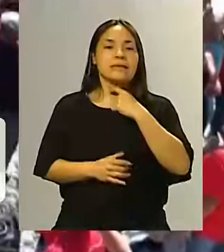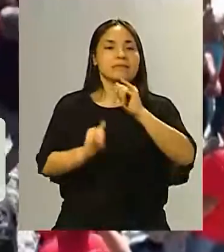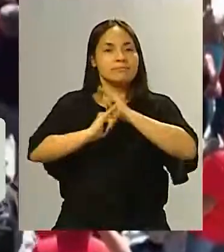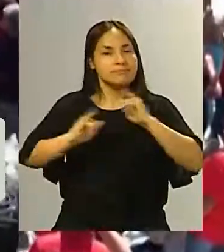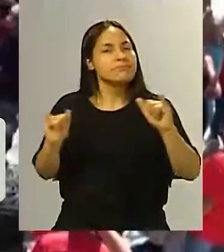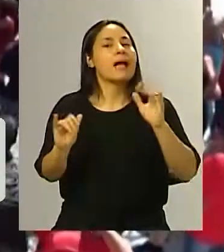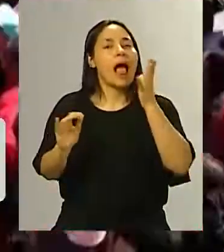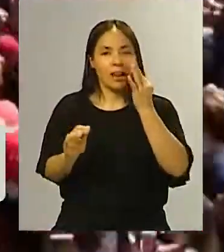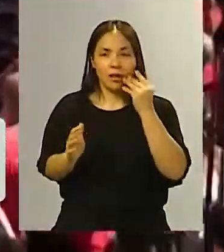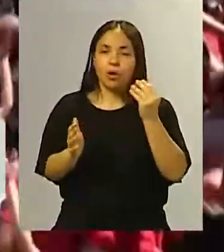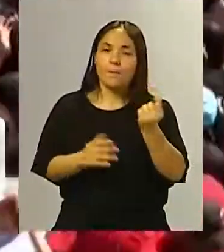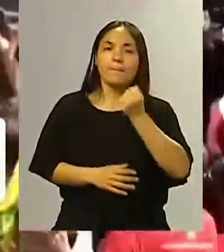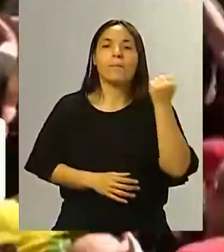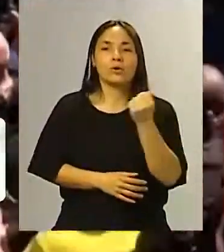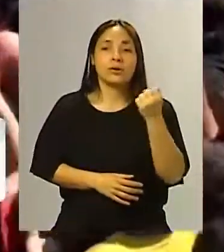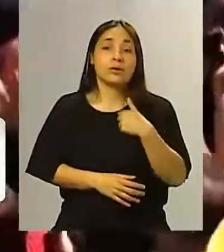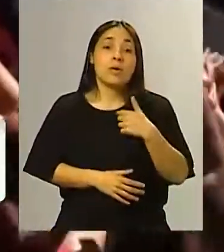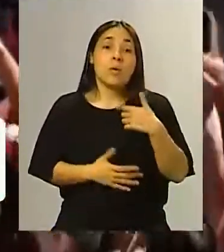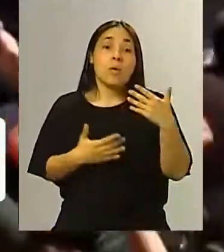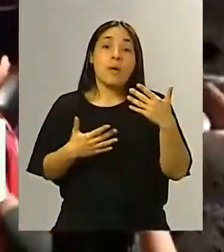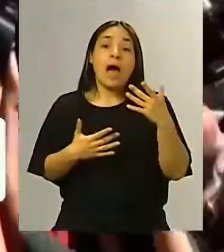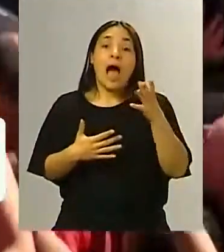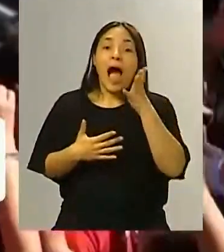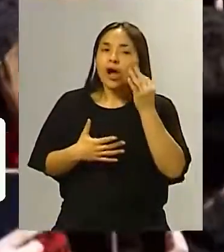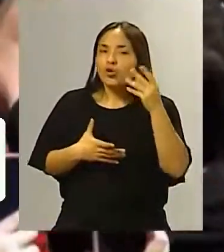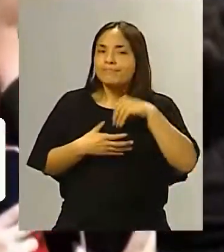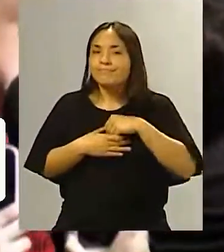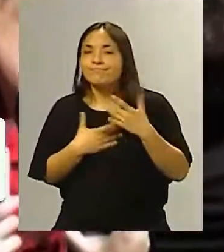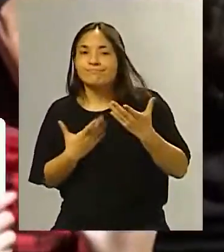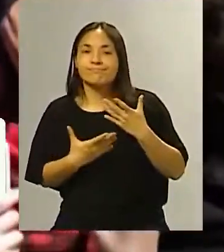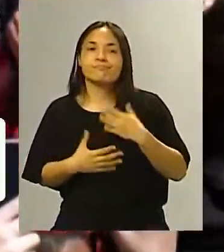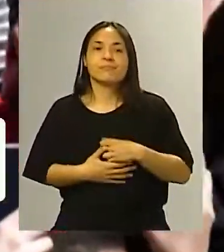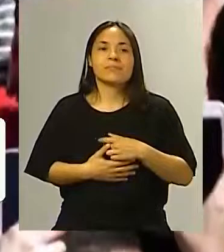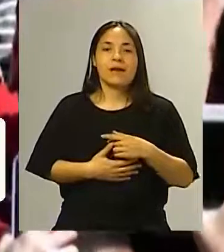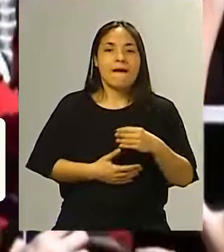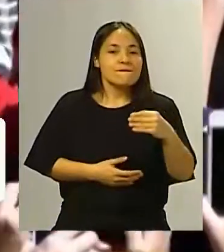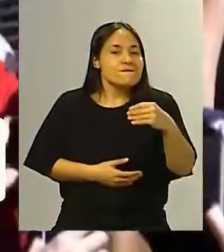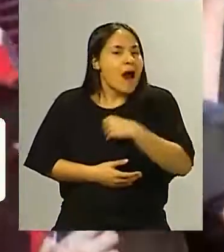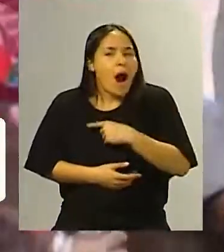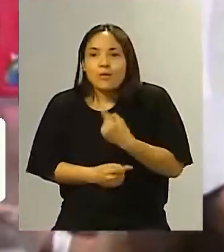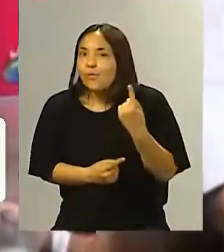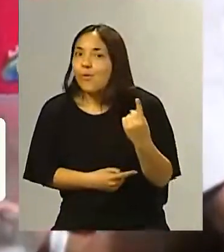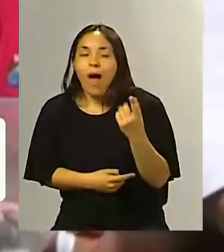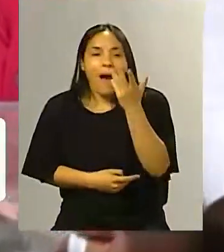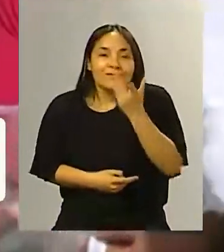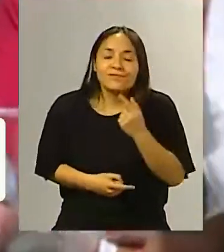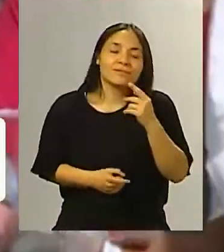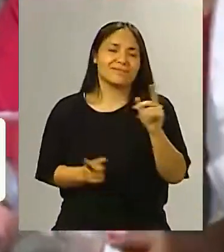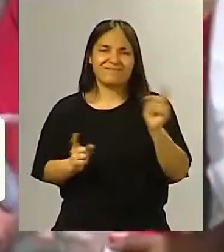Yo tenía una posibilidad, tenía algo que me pasaba. No tenía favoritismo y esto me